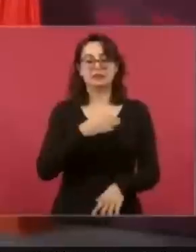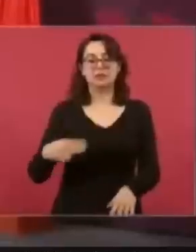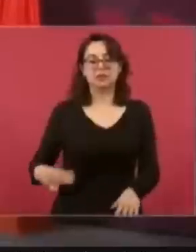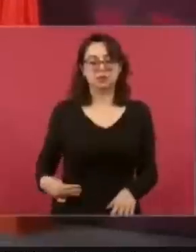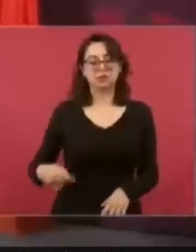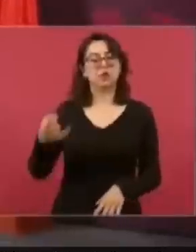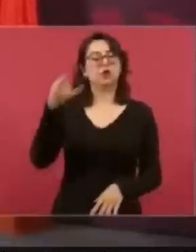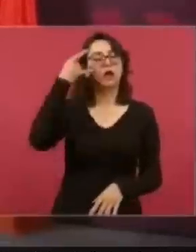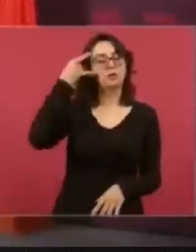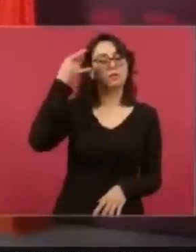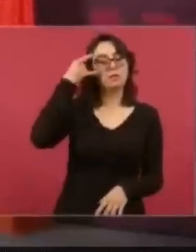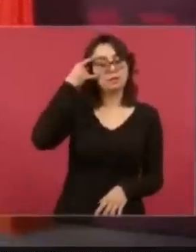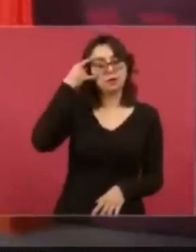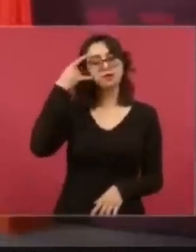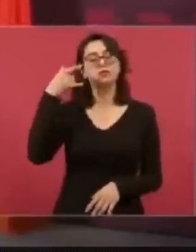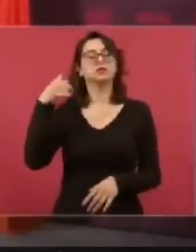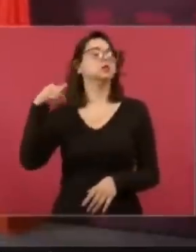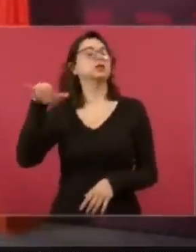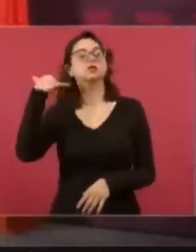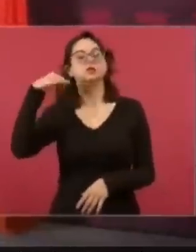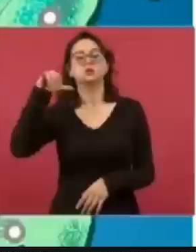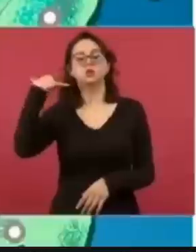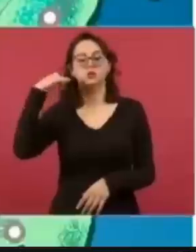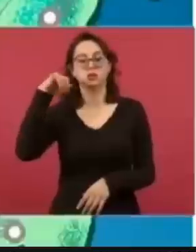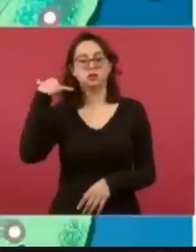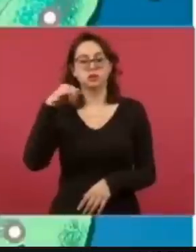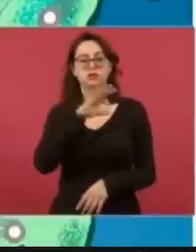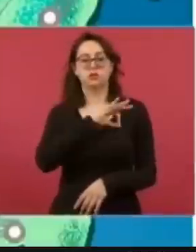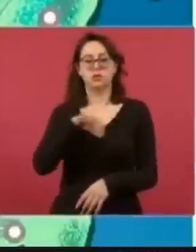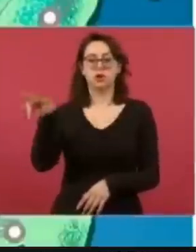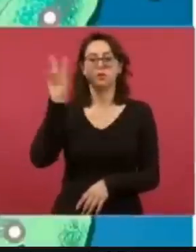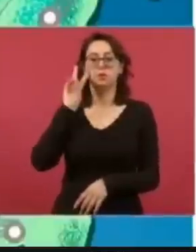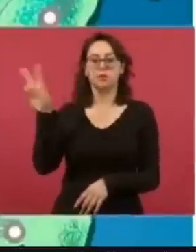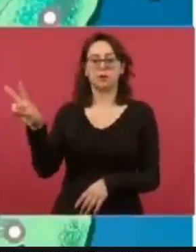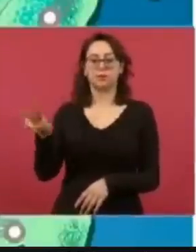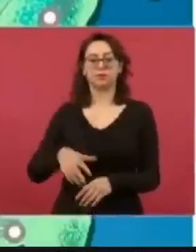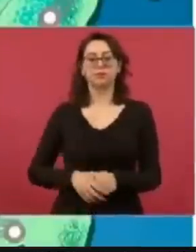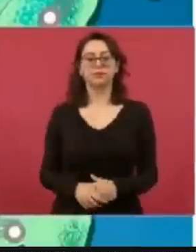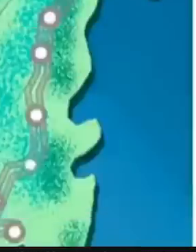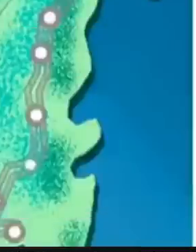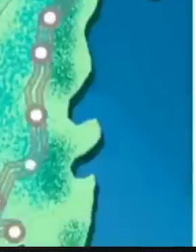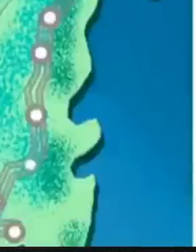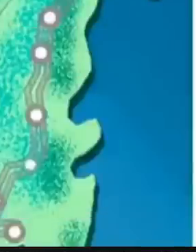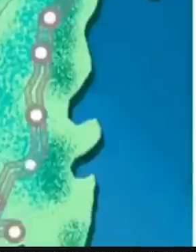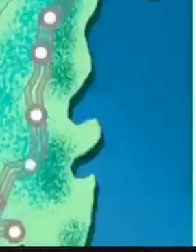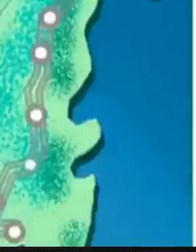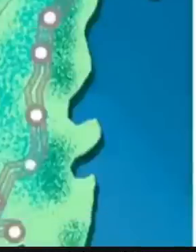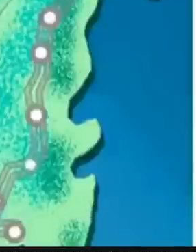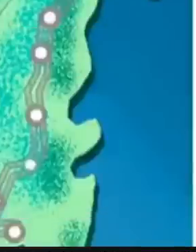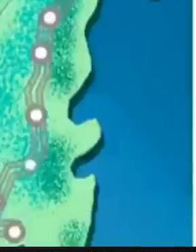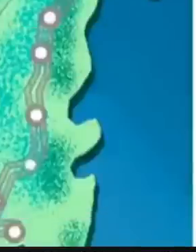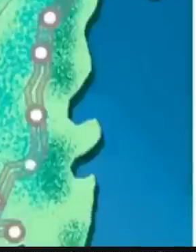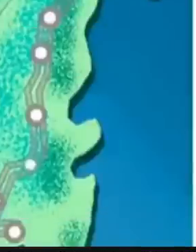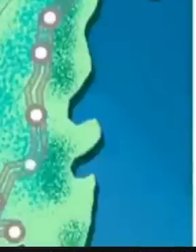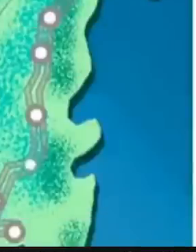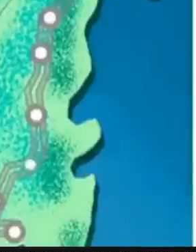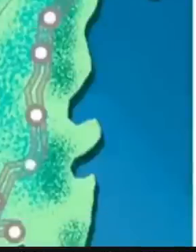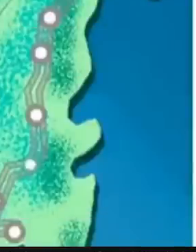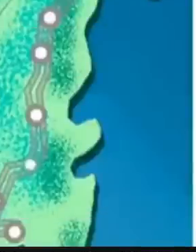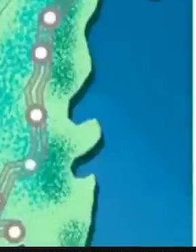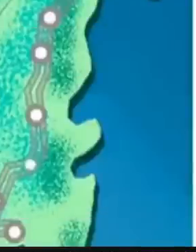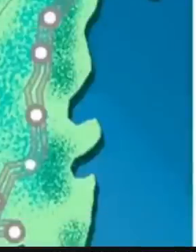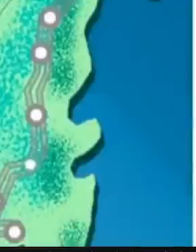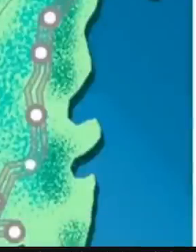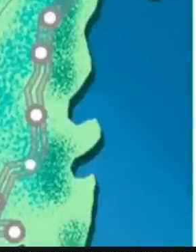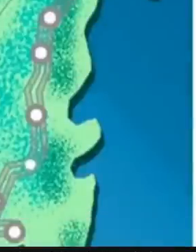de Yucatán habrá estaciones en Mérida tella y en izamal así como paraderos en calquini Umán